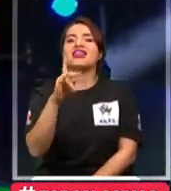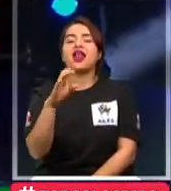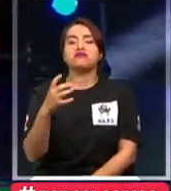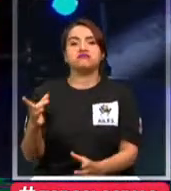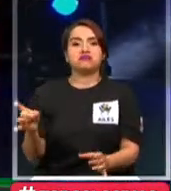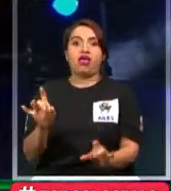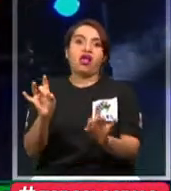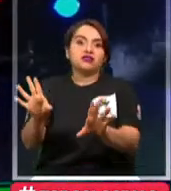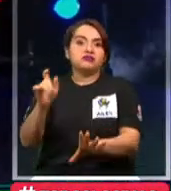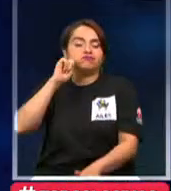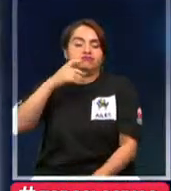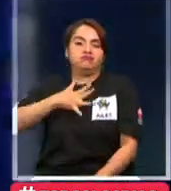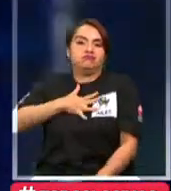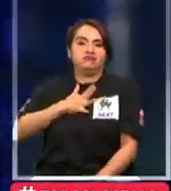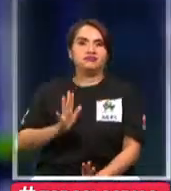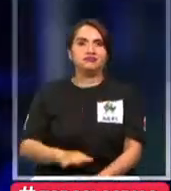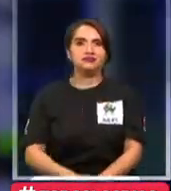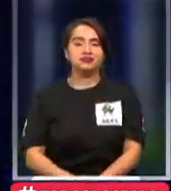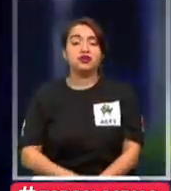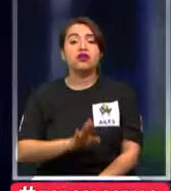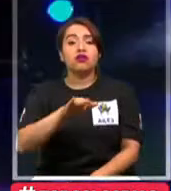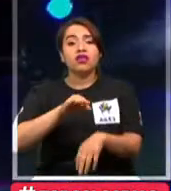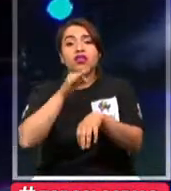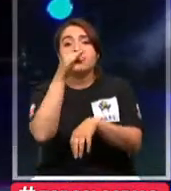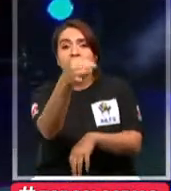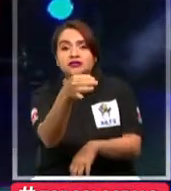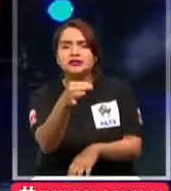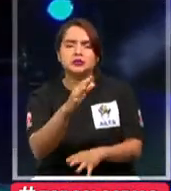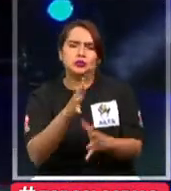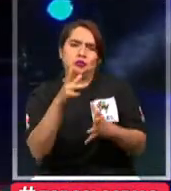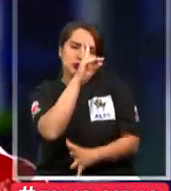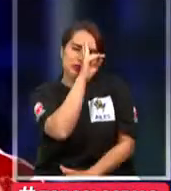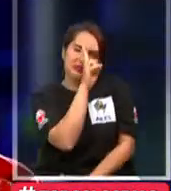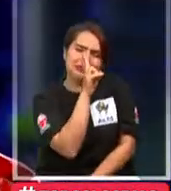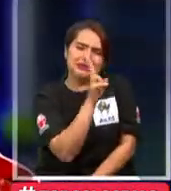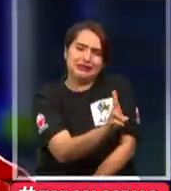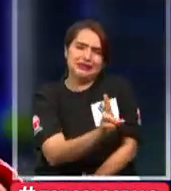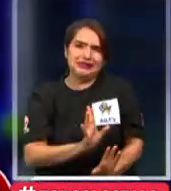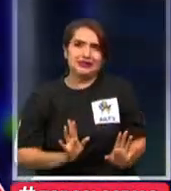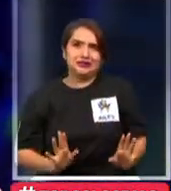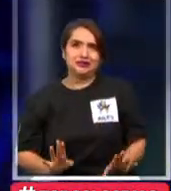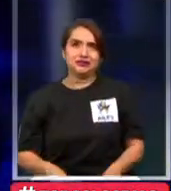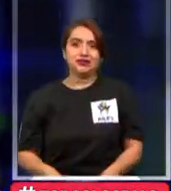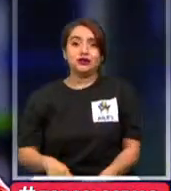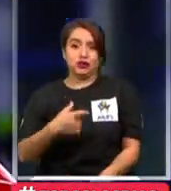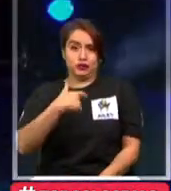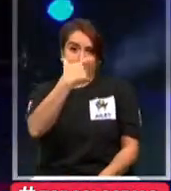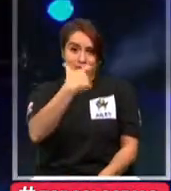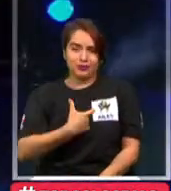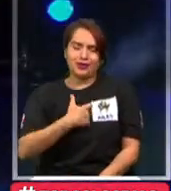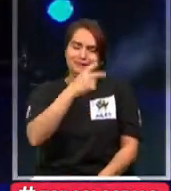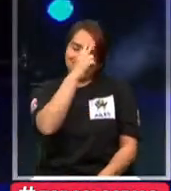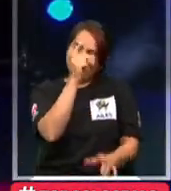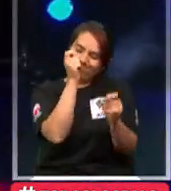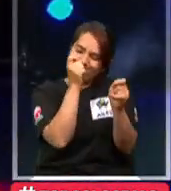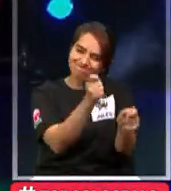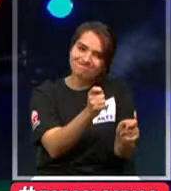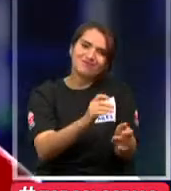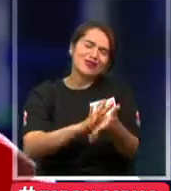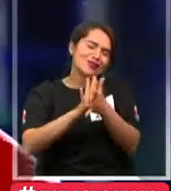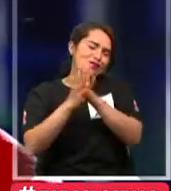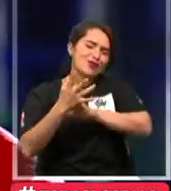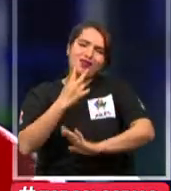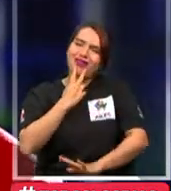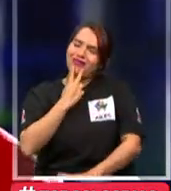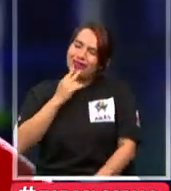No, Mara, te voy a decir algo con mucho respeto. Yo soy su admirador. Gracias. De toda la